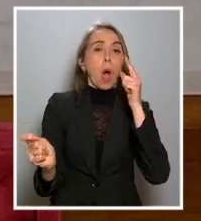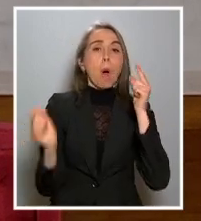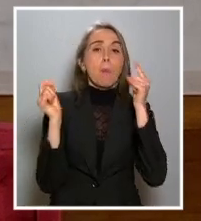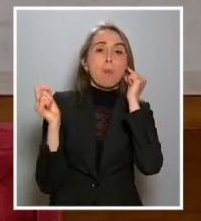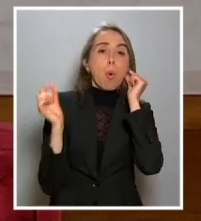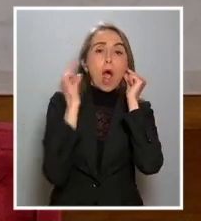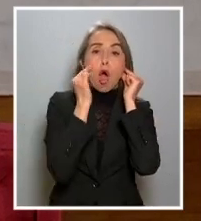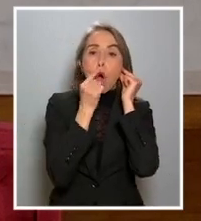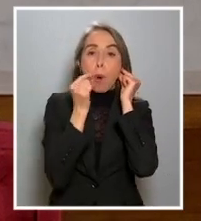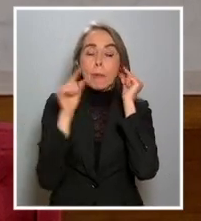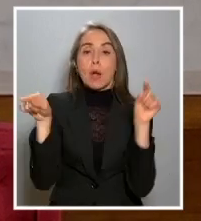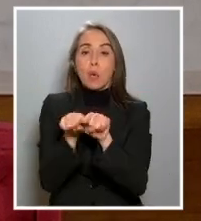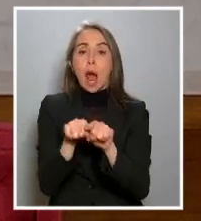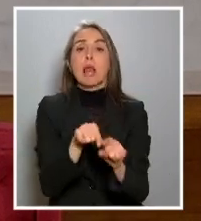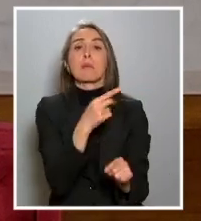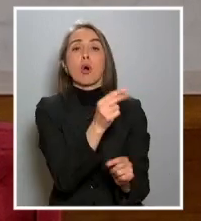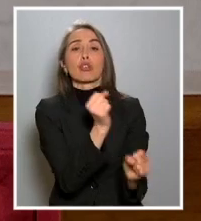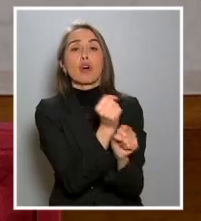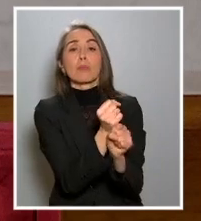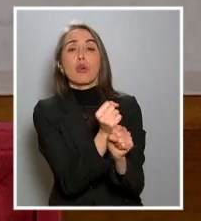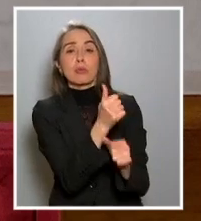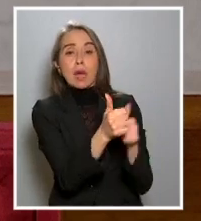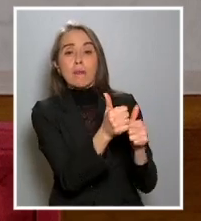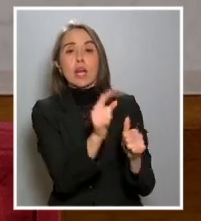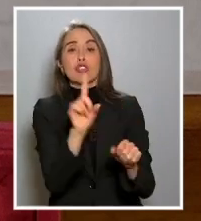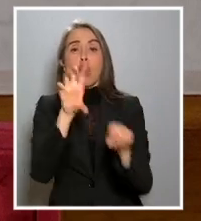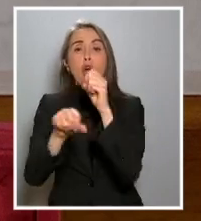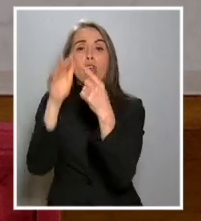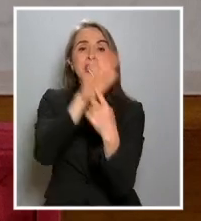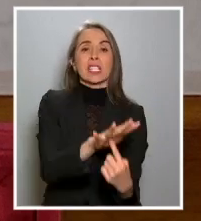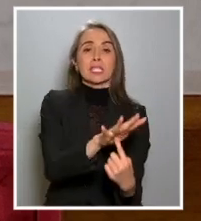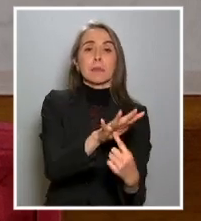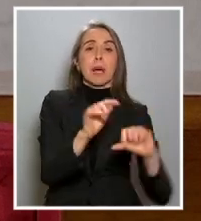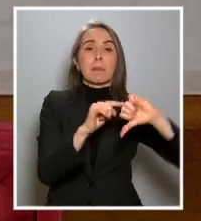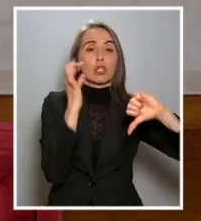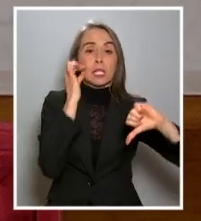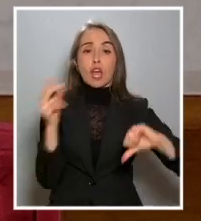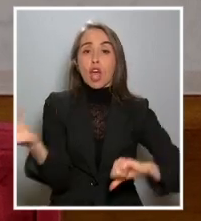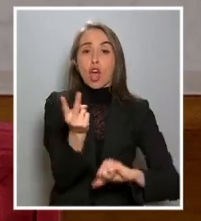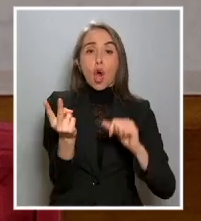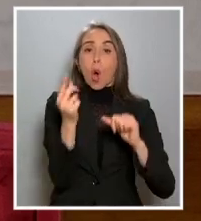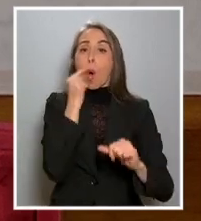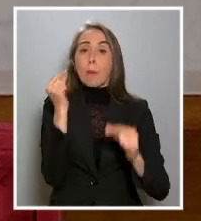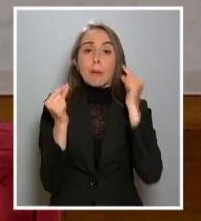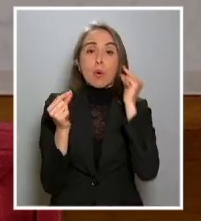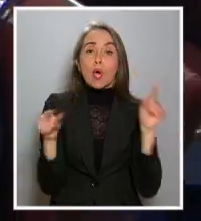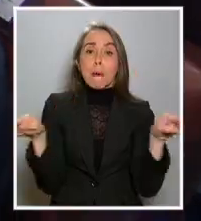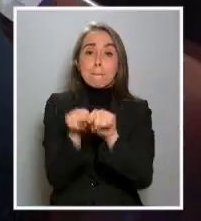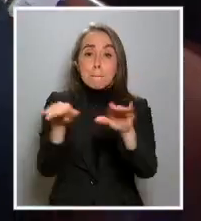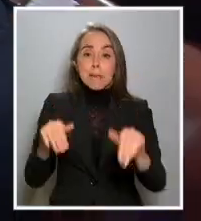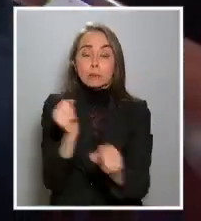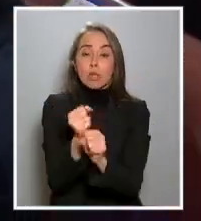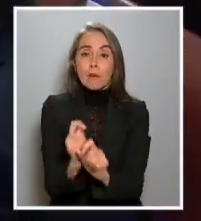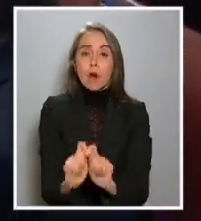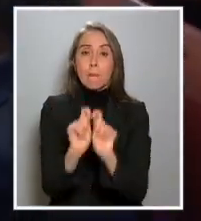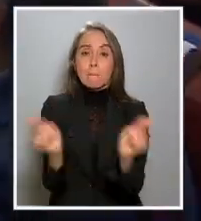de sus méritos y no en función de una discriminación de género. A igual trabajo, igual paga.